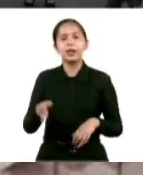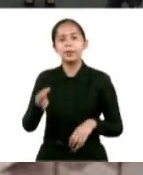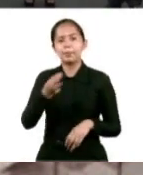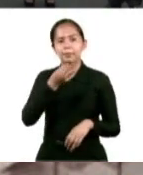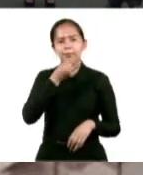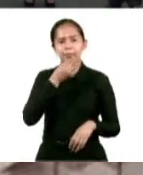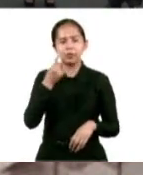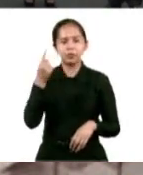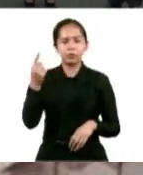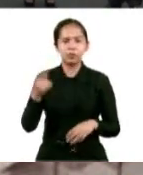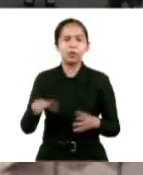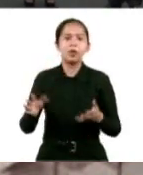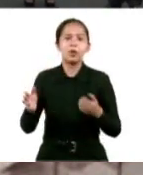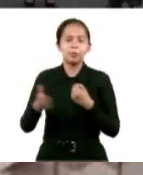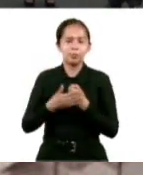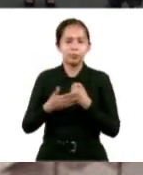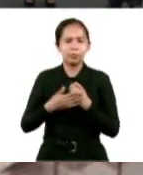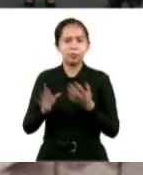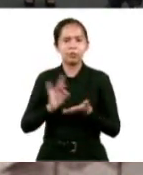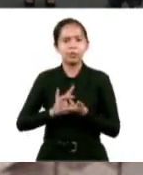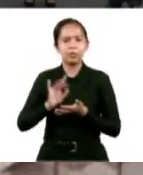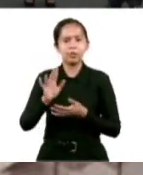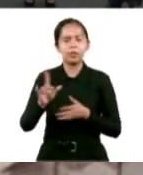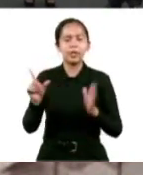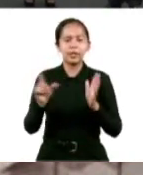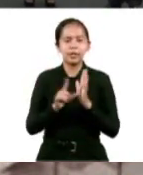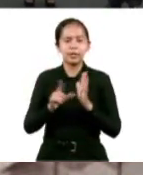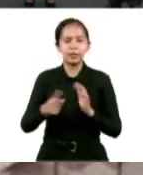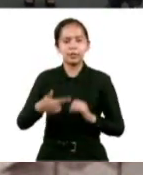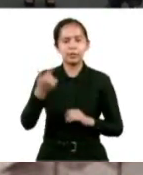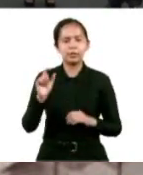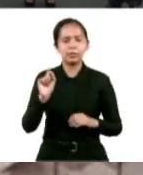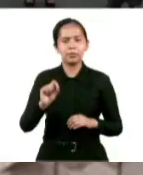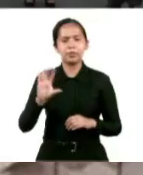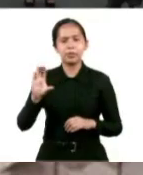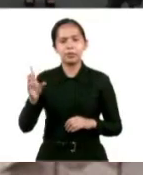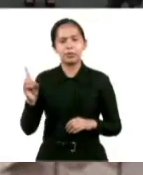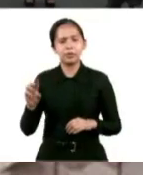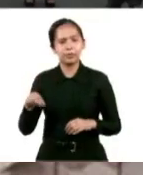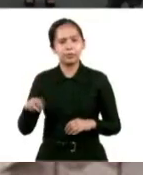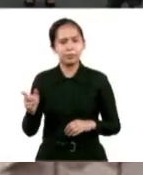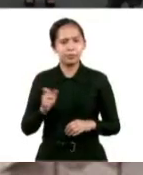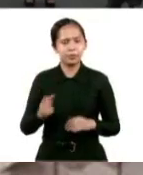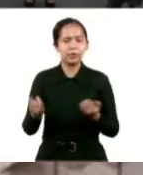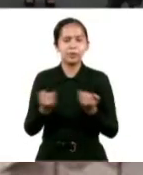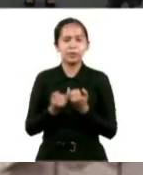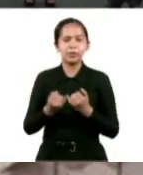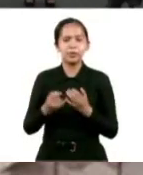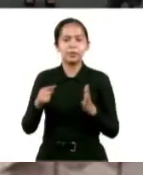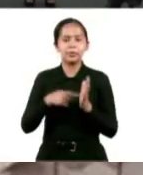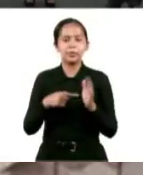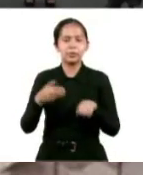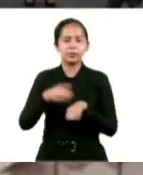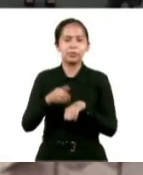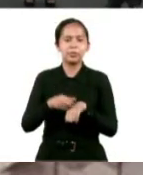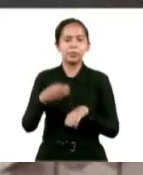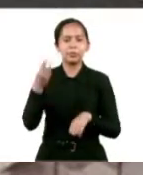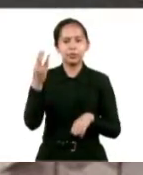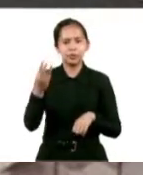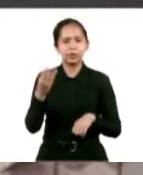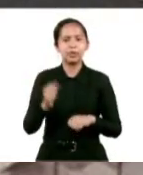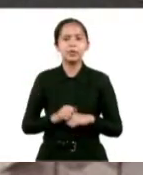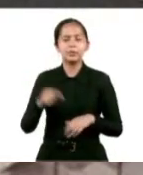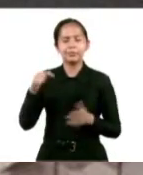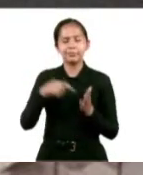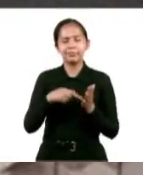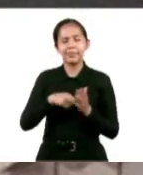subirá al sitio transparencia.linea12.cdmx.gov.mx el reporte de DNB, el tercer reporte de DNB